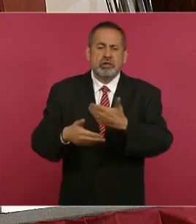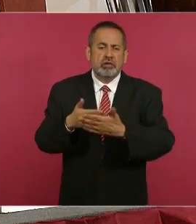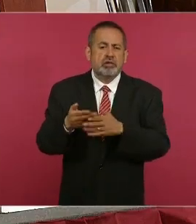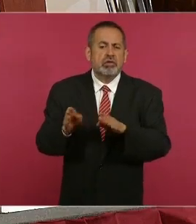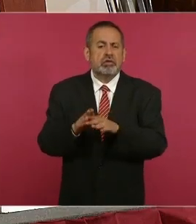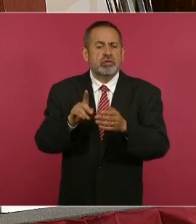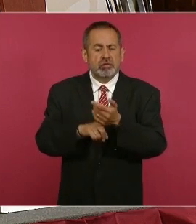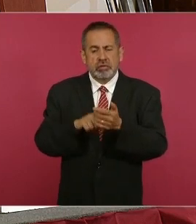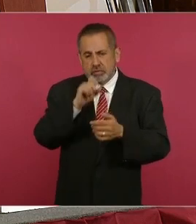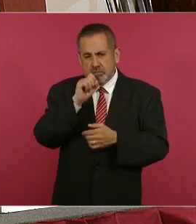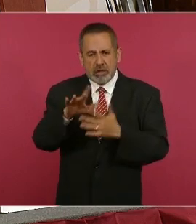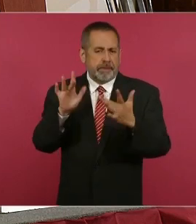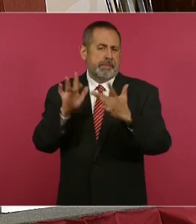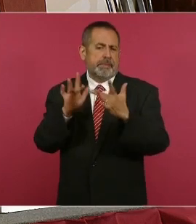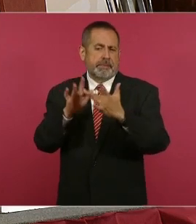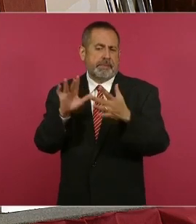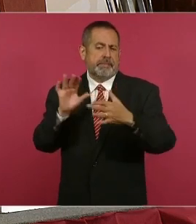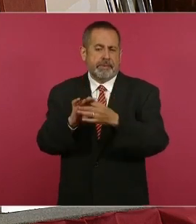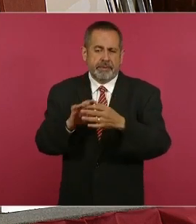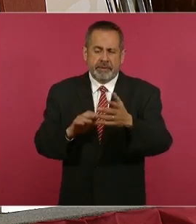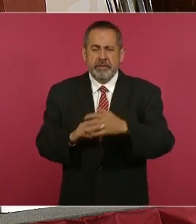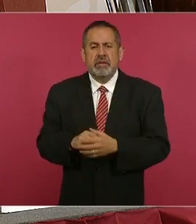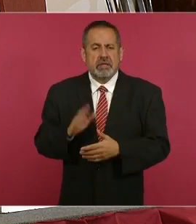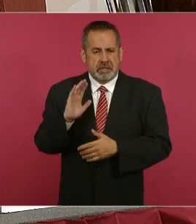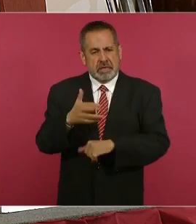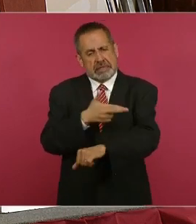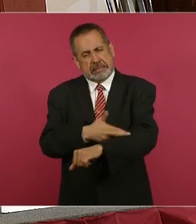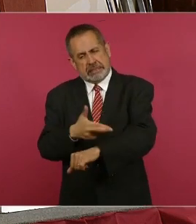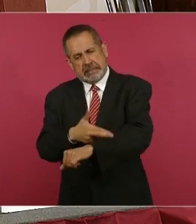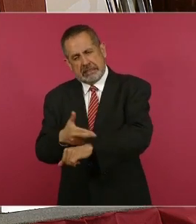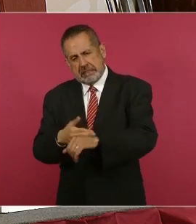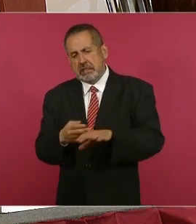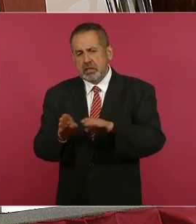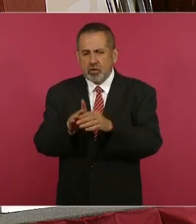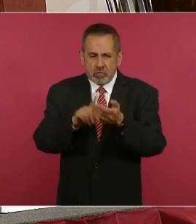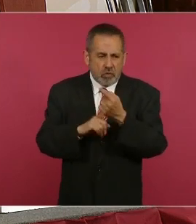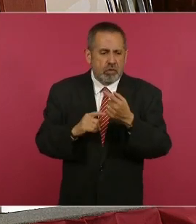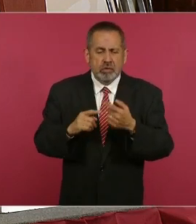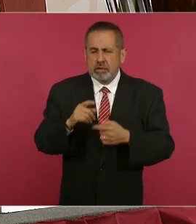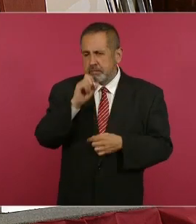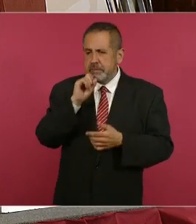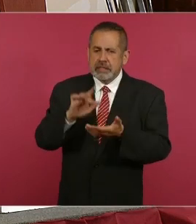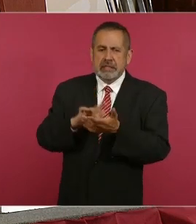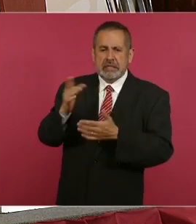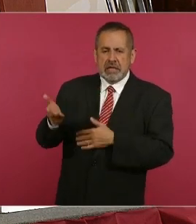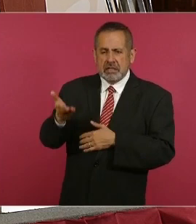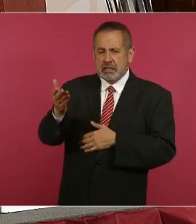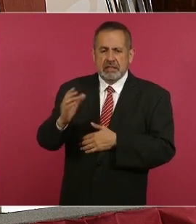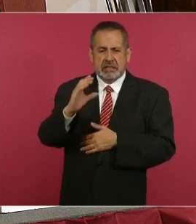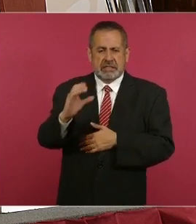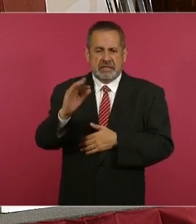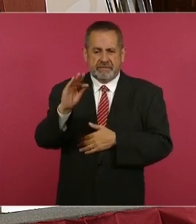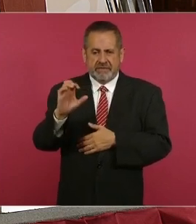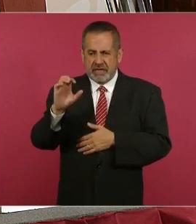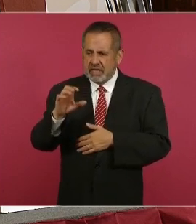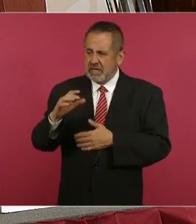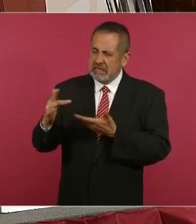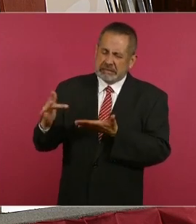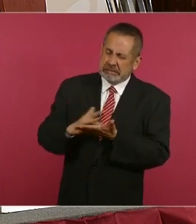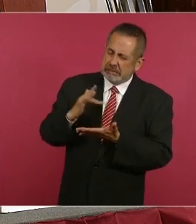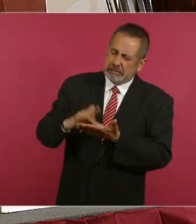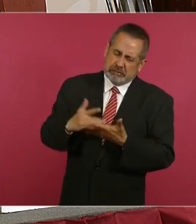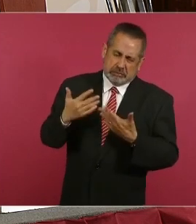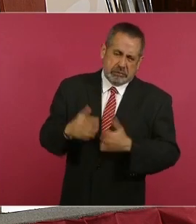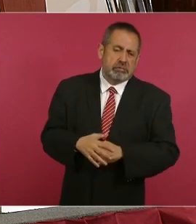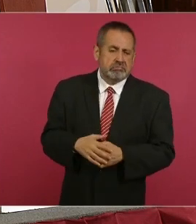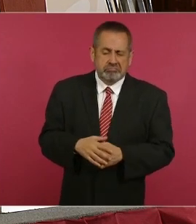restablezca ya la conectividad. Ya se está trabajando en ello. Repito, le agradezco a la CFE todo el apoyo. Y